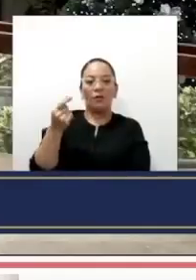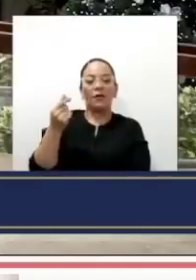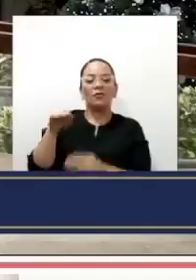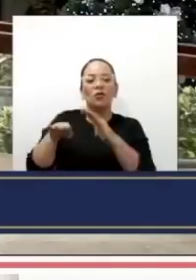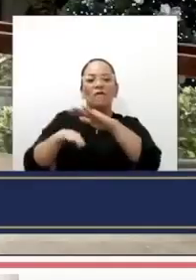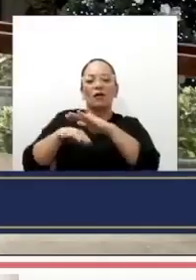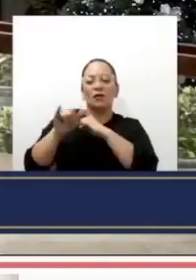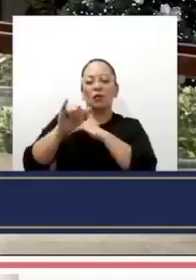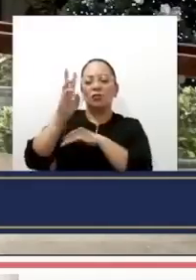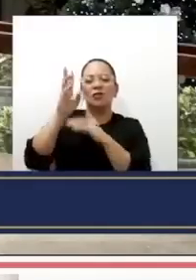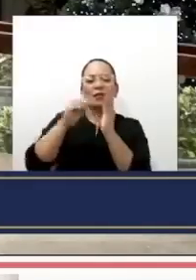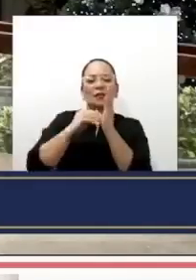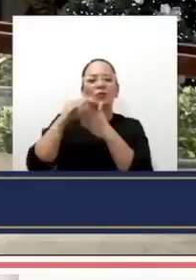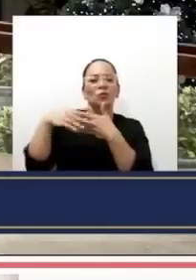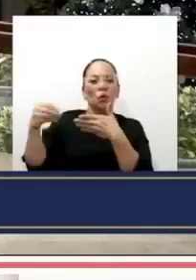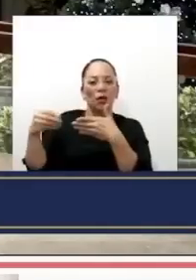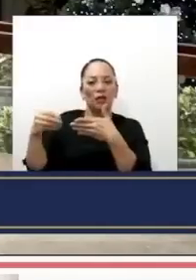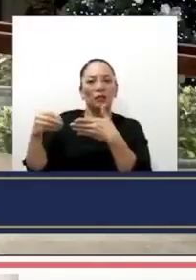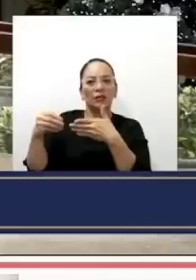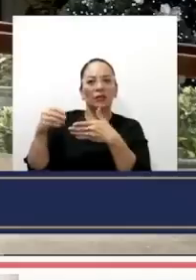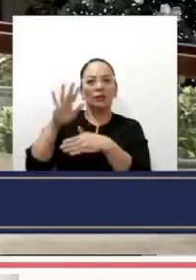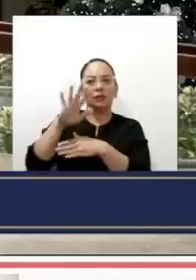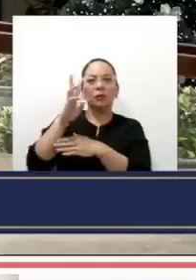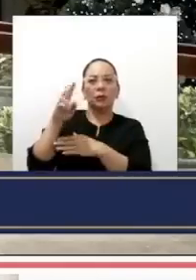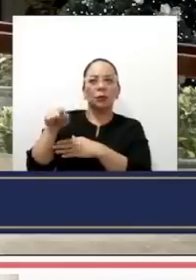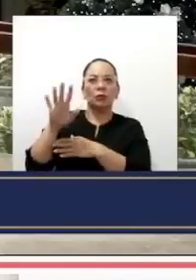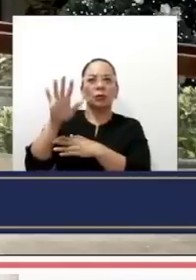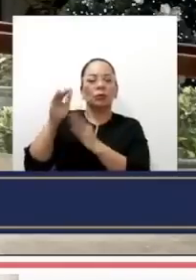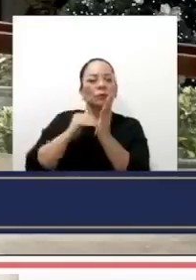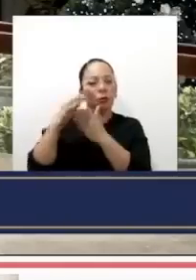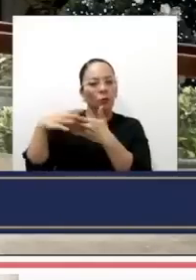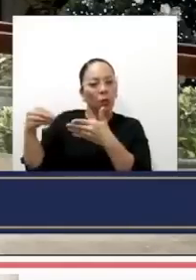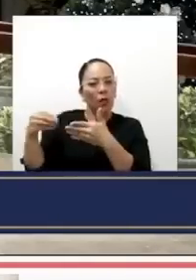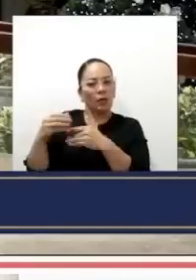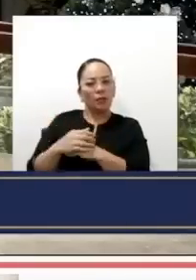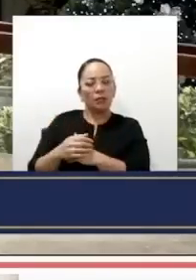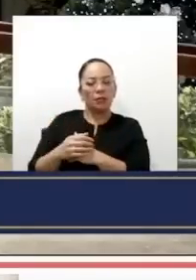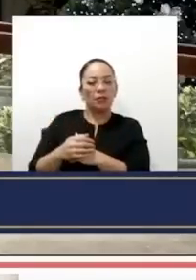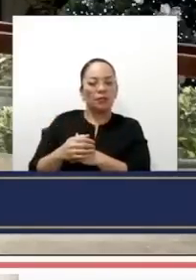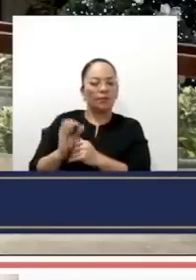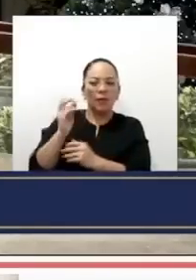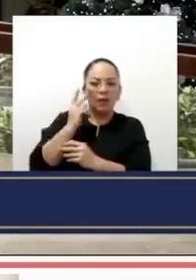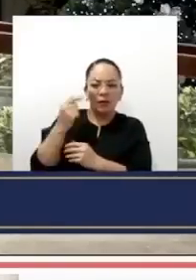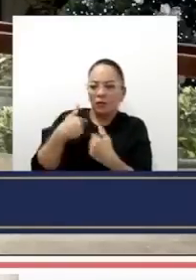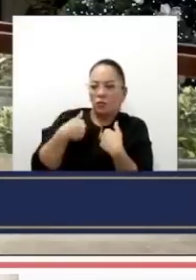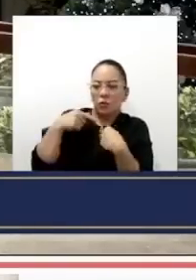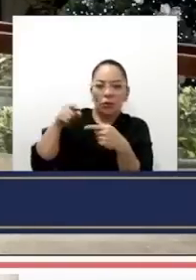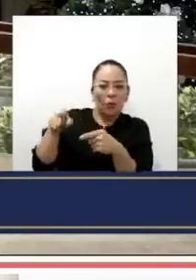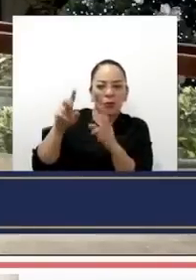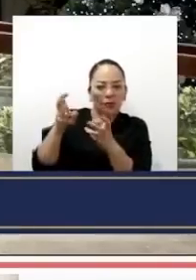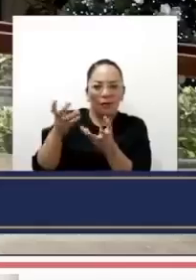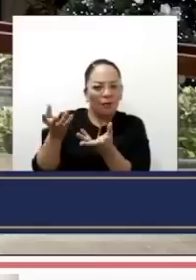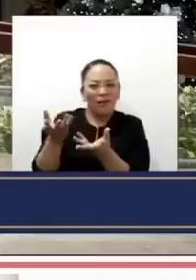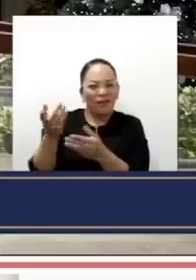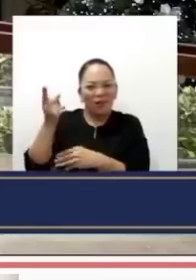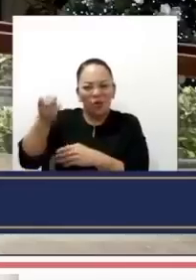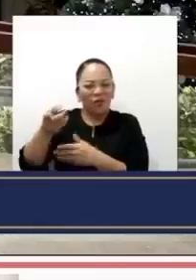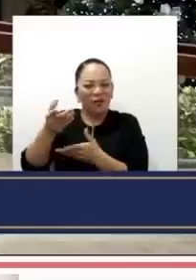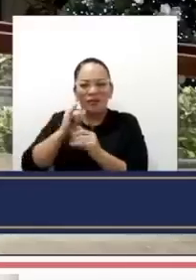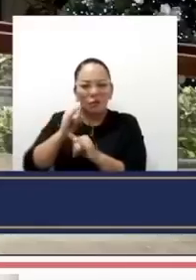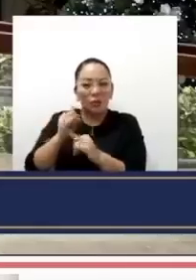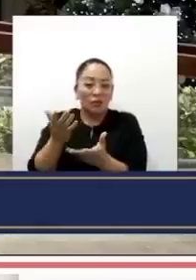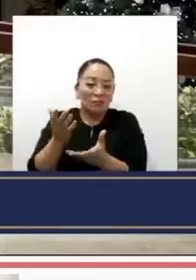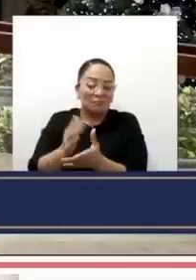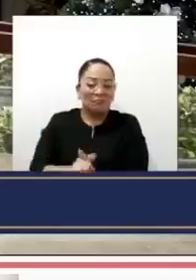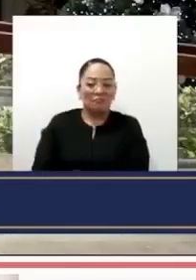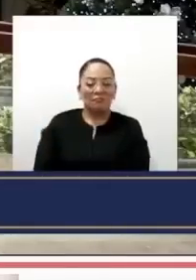como $60 millones, 56.5 millones de dólares. Nada que ver yo con esas órdenes y esas denuncias.